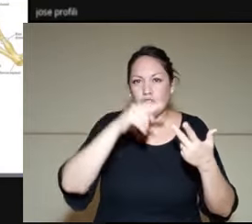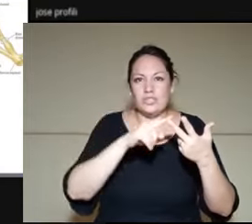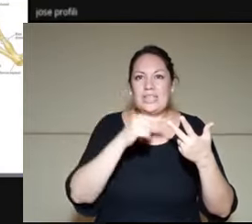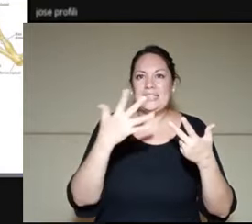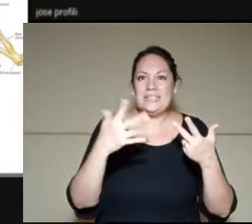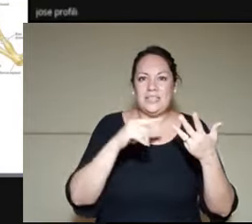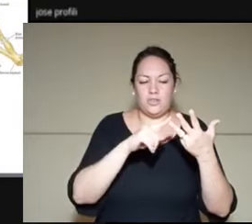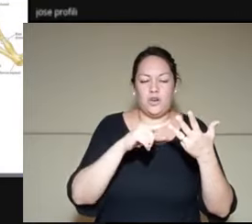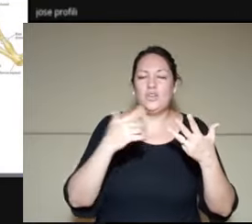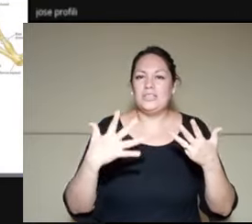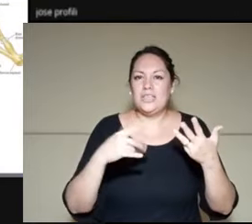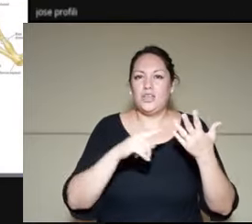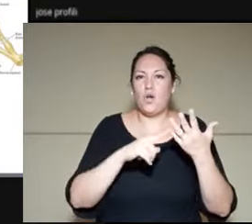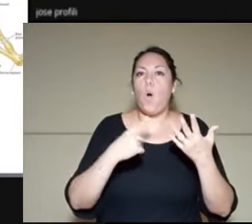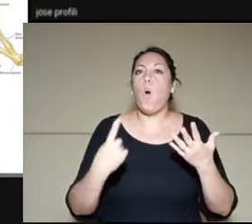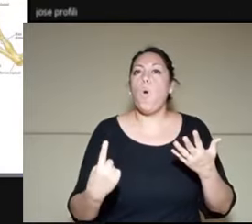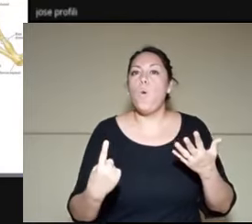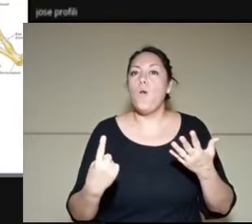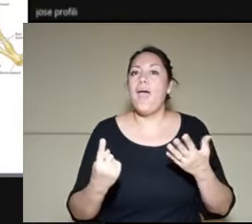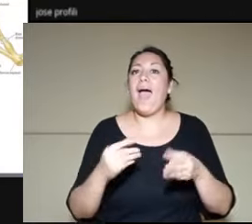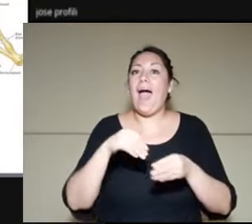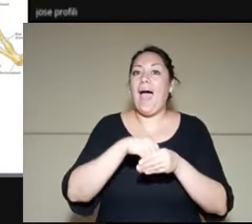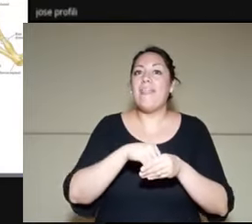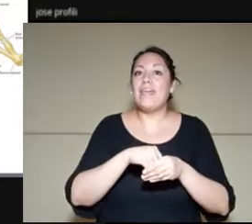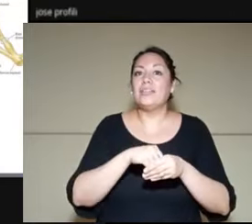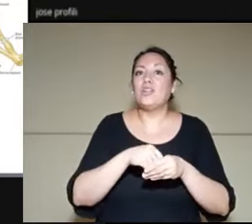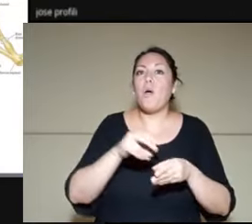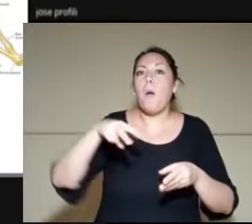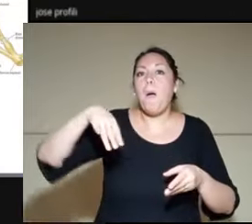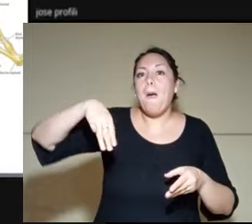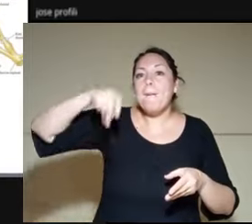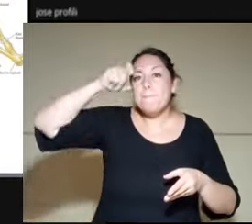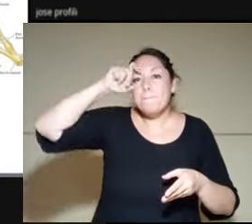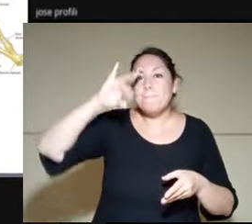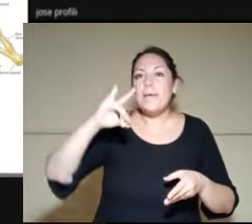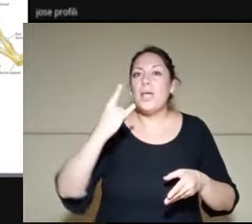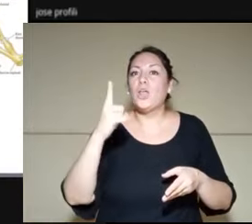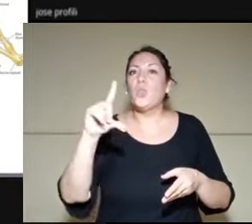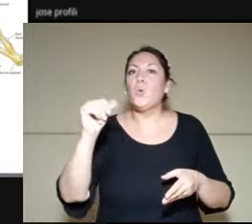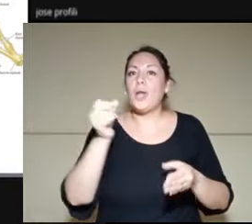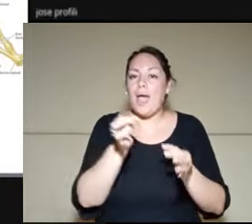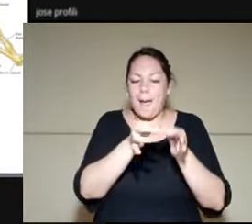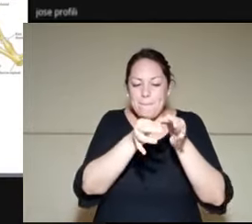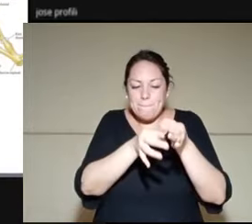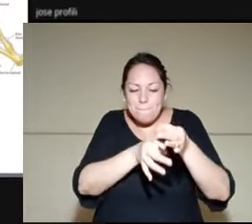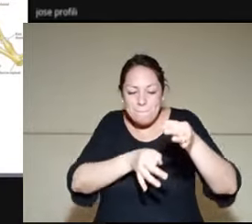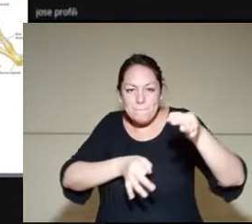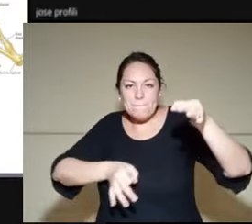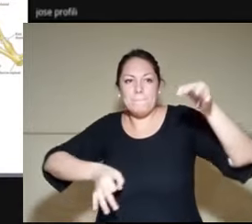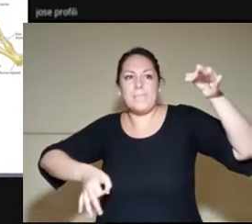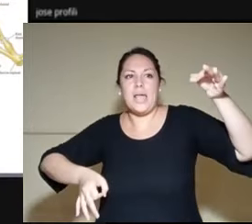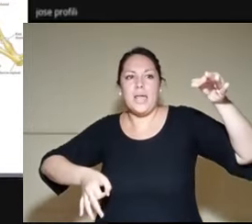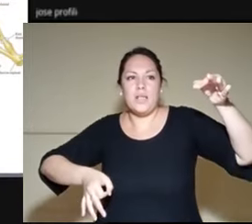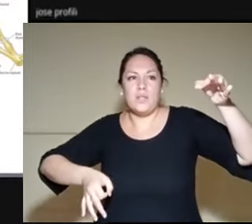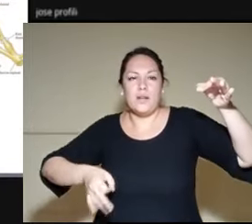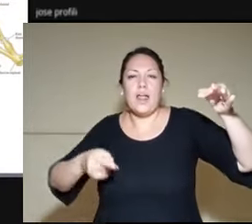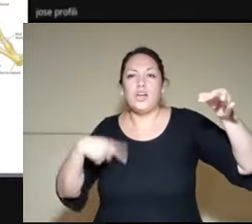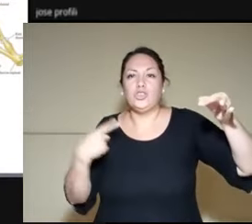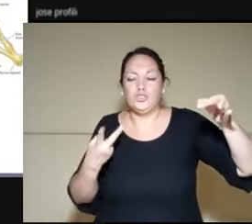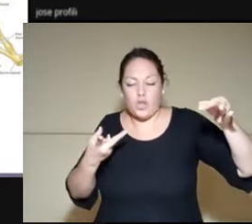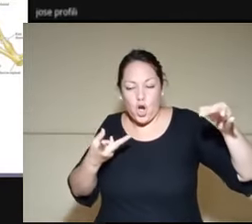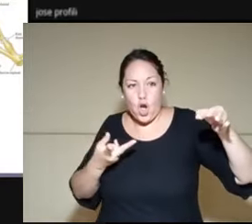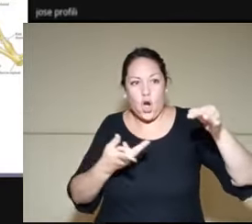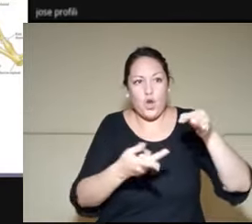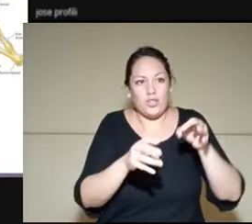1. Entonces, nosotros tenemos adentro la médula. Entonces, en esta médula,